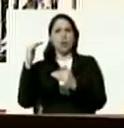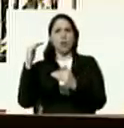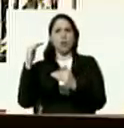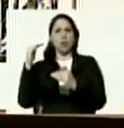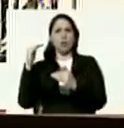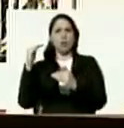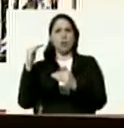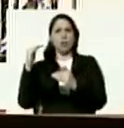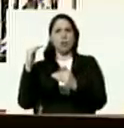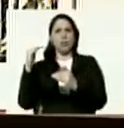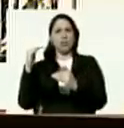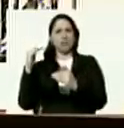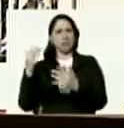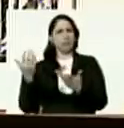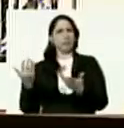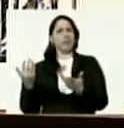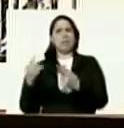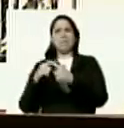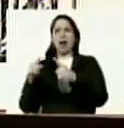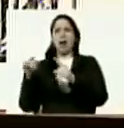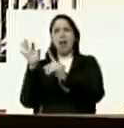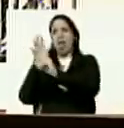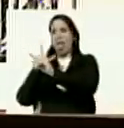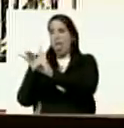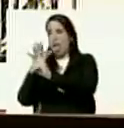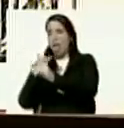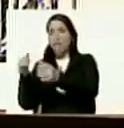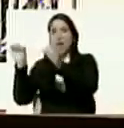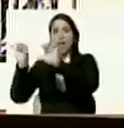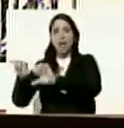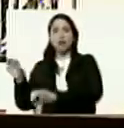a llevar su fracaso en Venezuela,